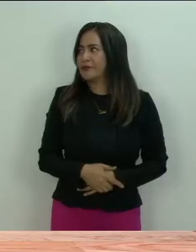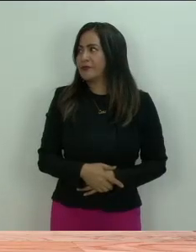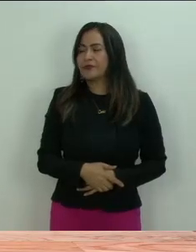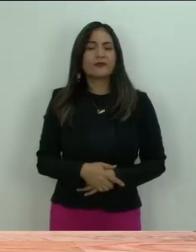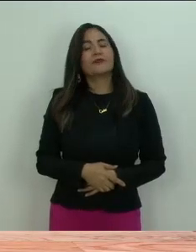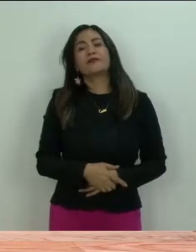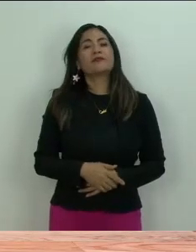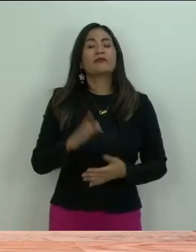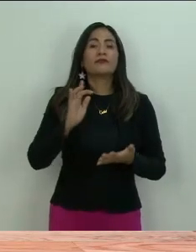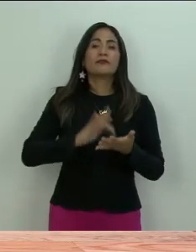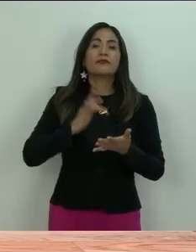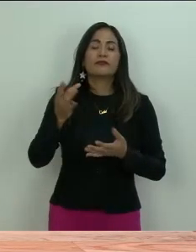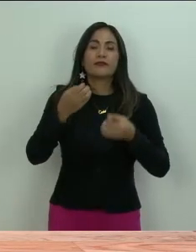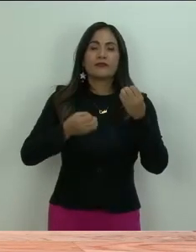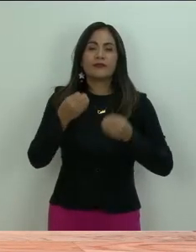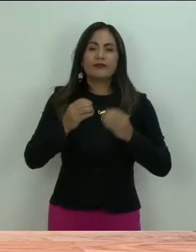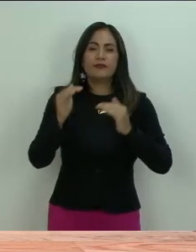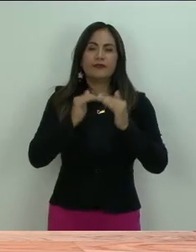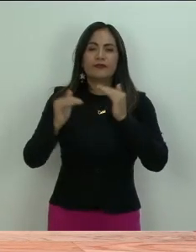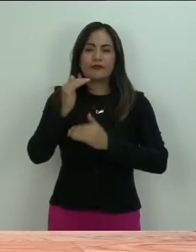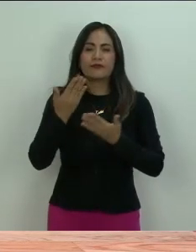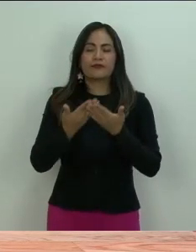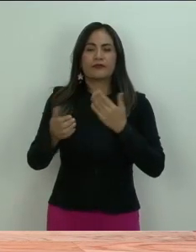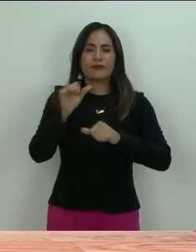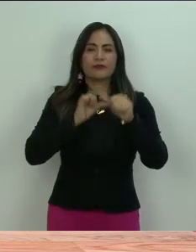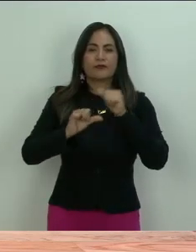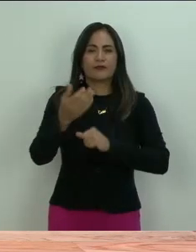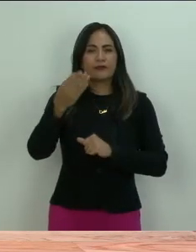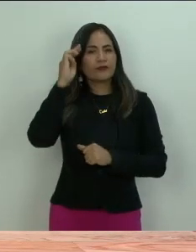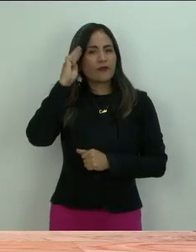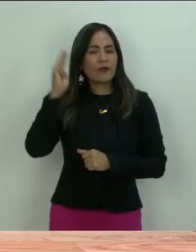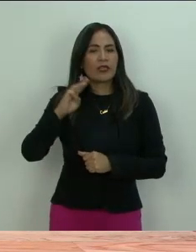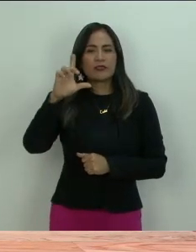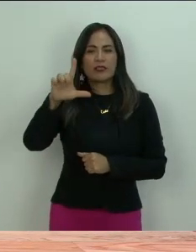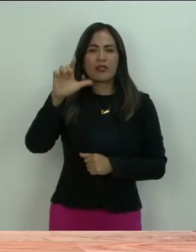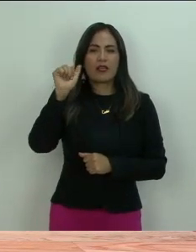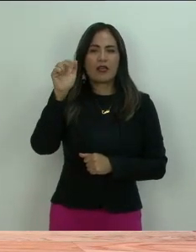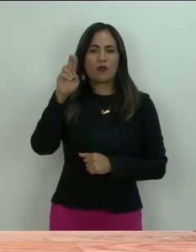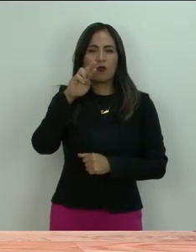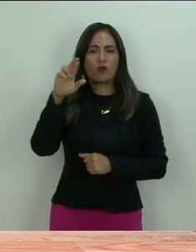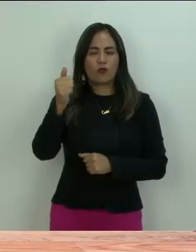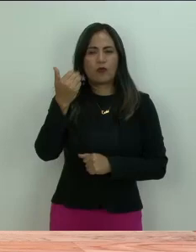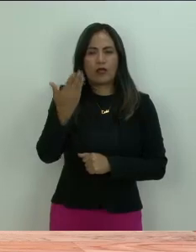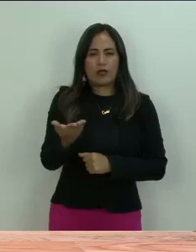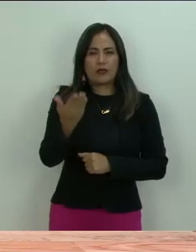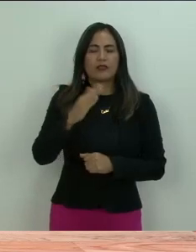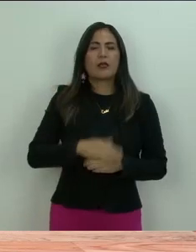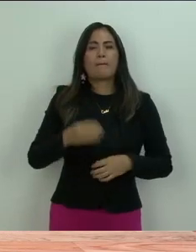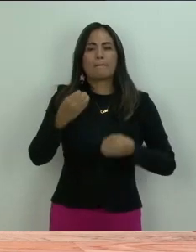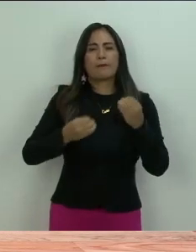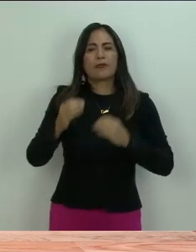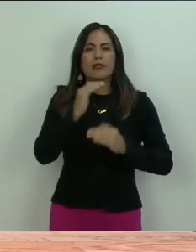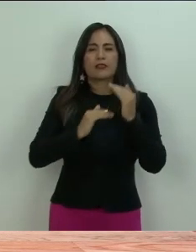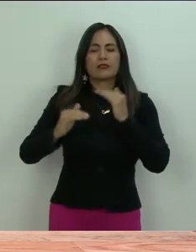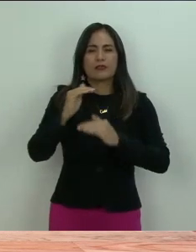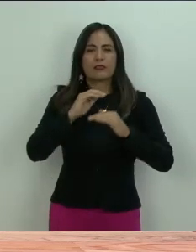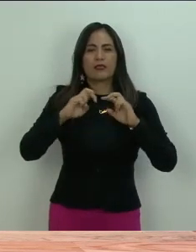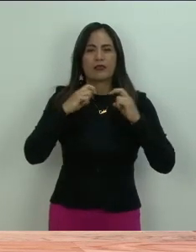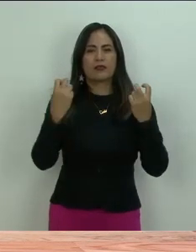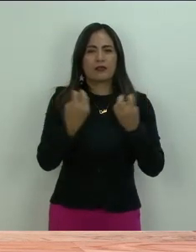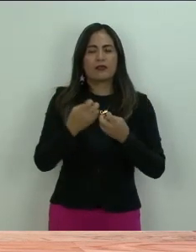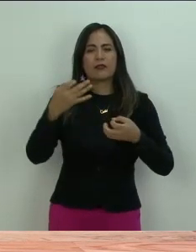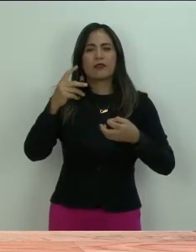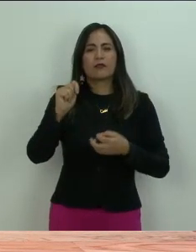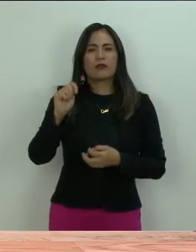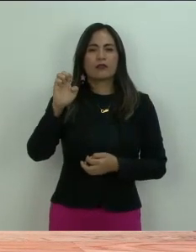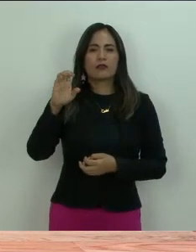Magistrado, a continuación cedemos el uso de la voz a la maestra Laura Patricia Jiménez Castillo, magistrada integrante del Pleno del